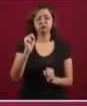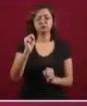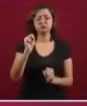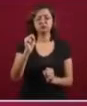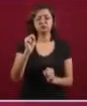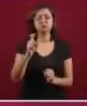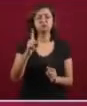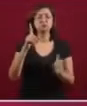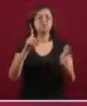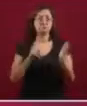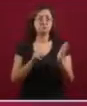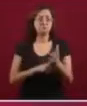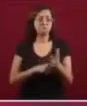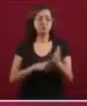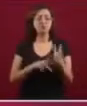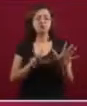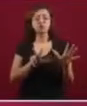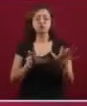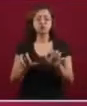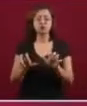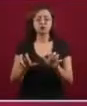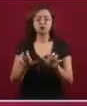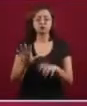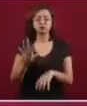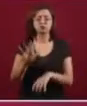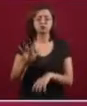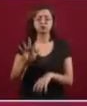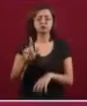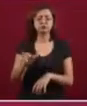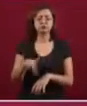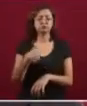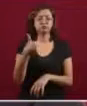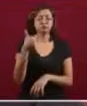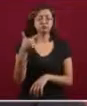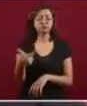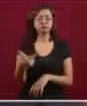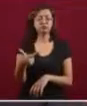de 1800 57